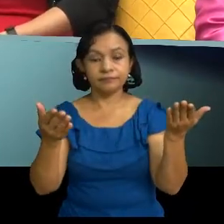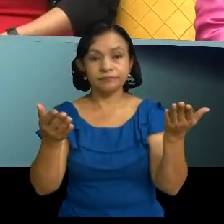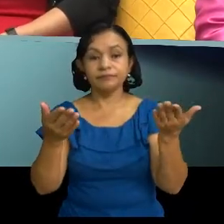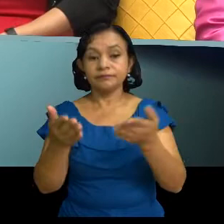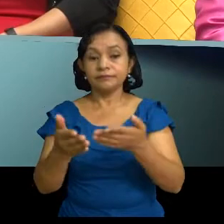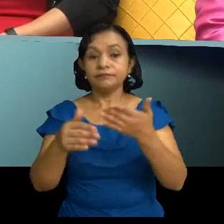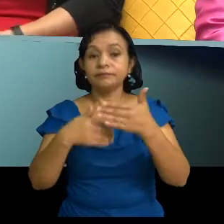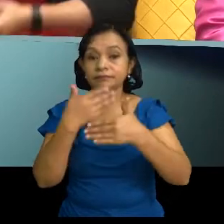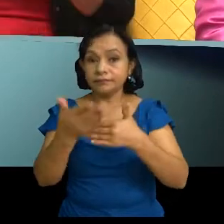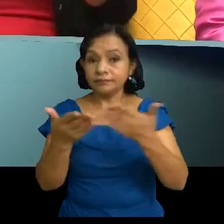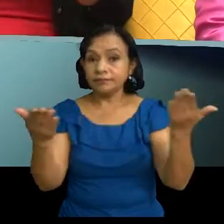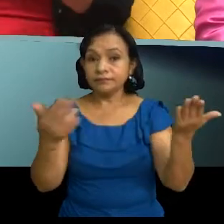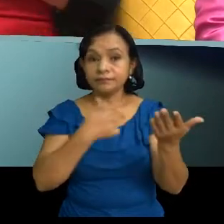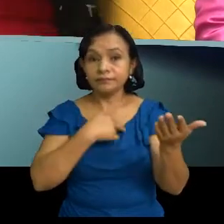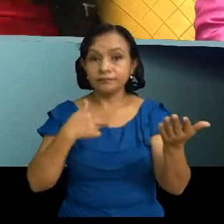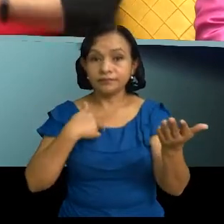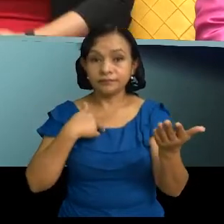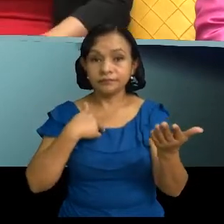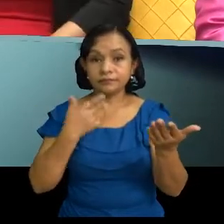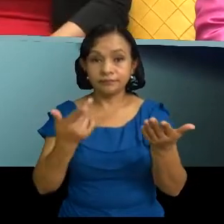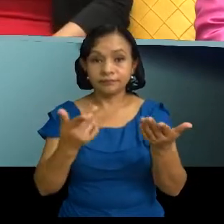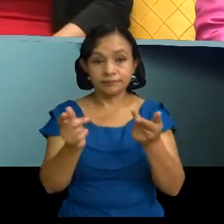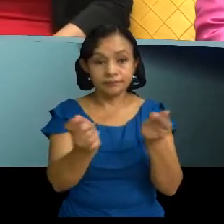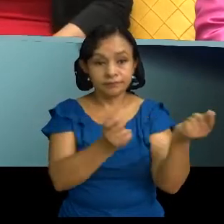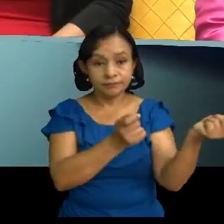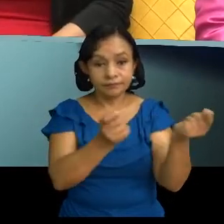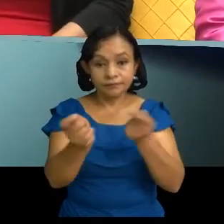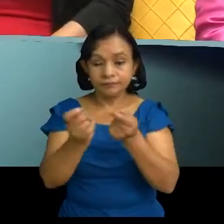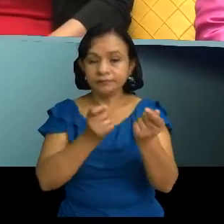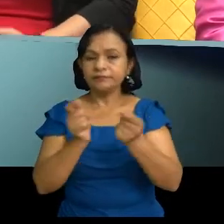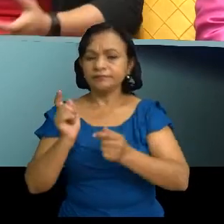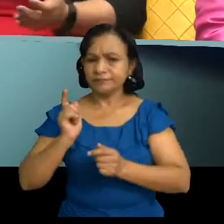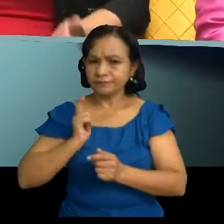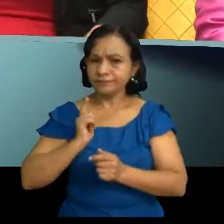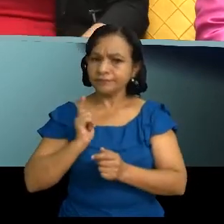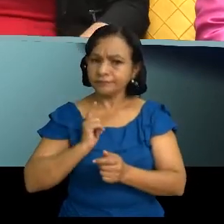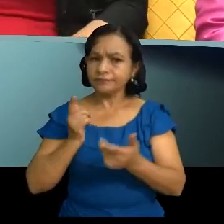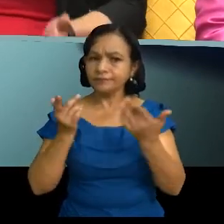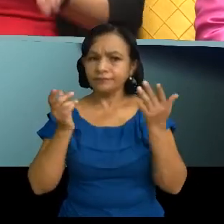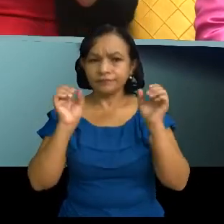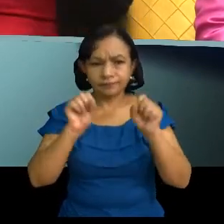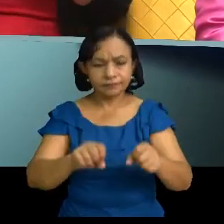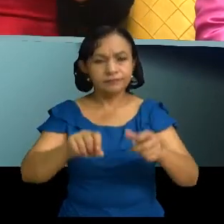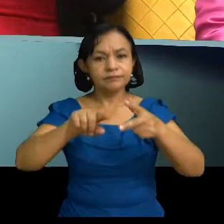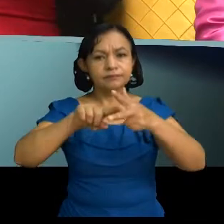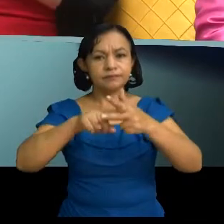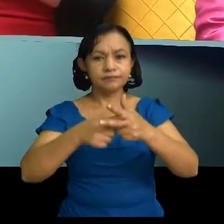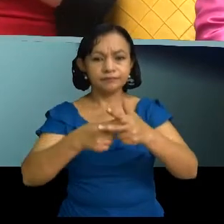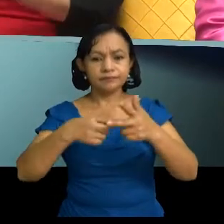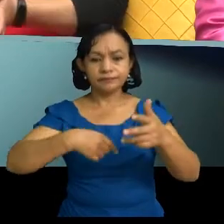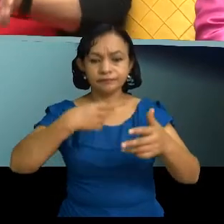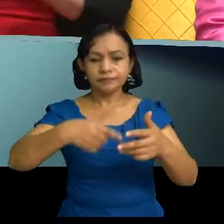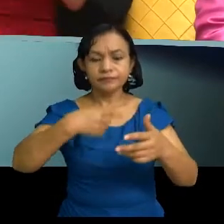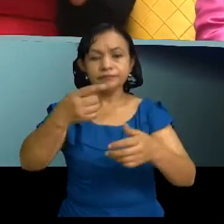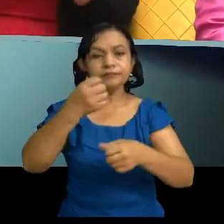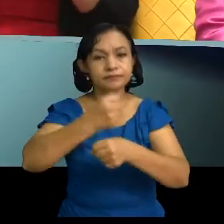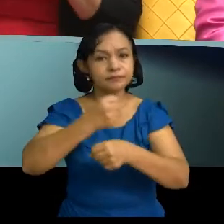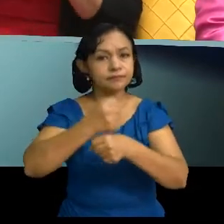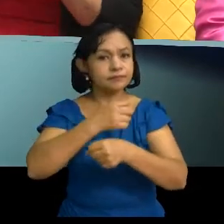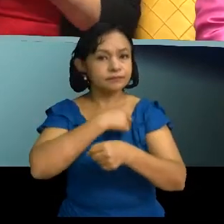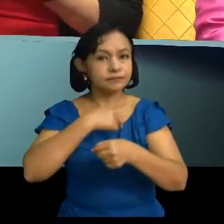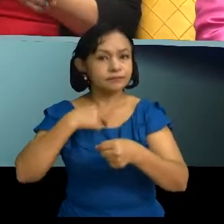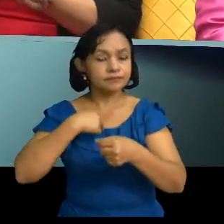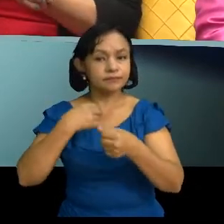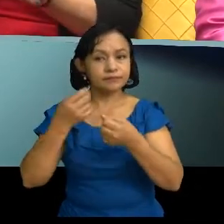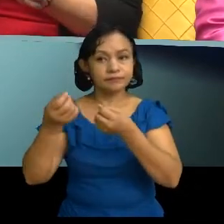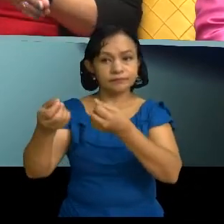nosotros también tenemos un sistema de monitoreo de 6 y que parte en el día a día con el